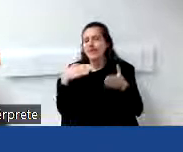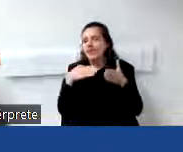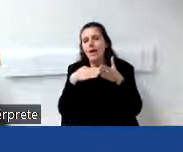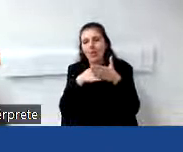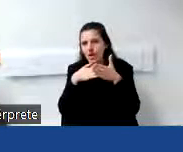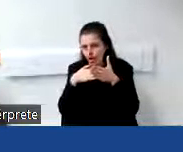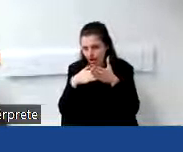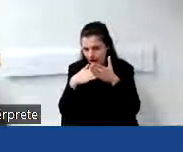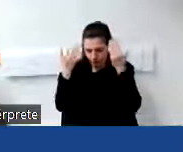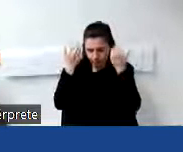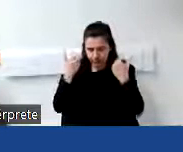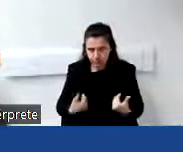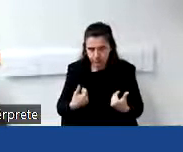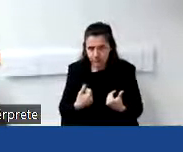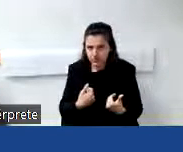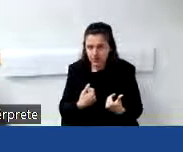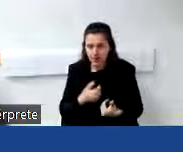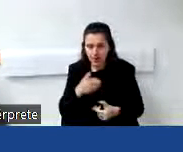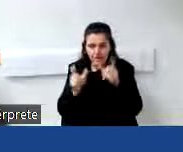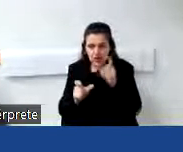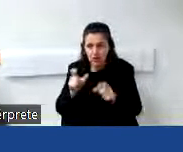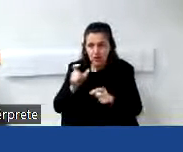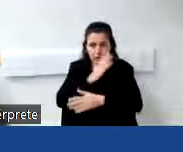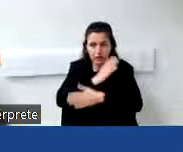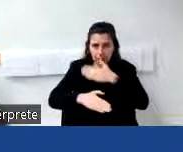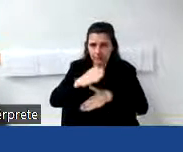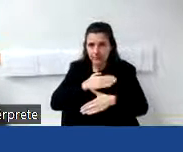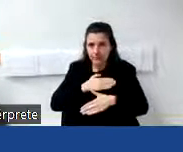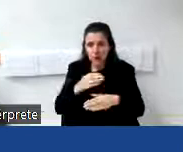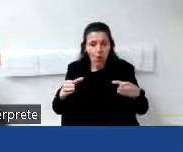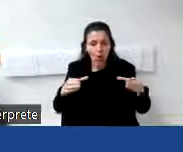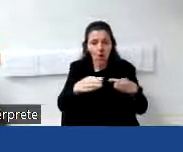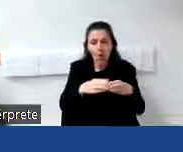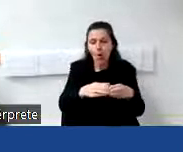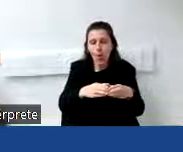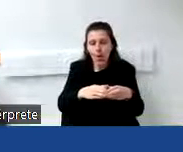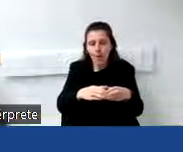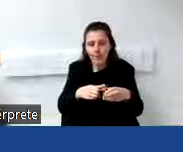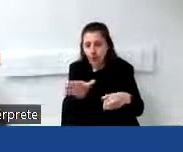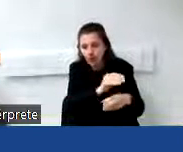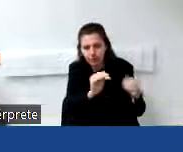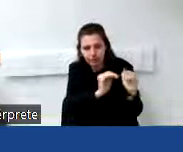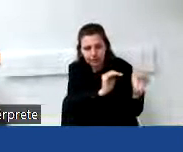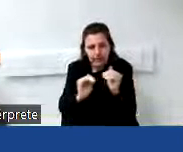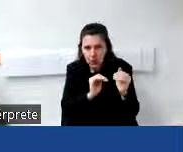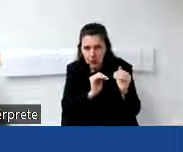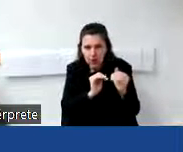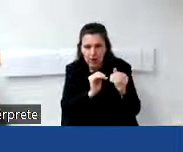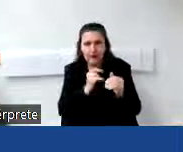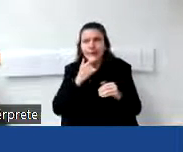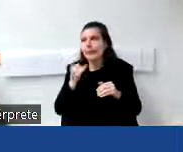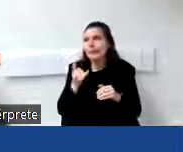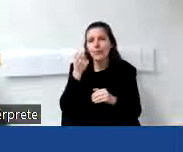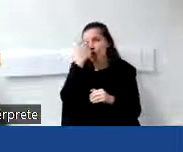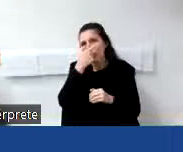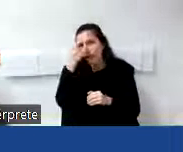bueno, las personas con discapacidad no son un grupo homogéneo, no todas las personas, porque tengan, por ejemplo, una discapacidad visual, una